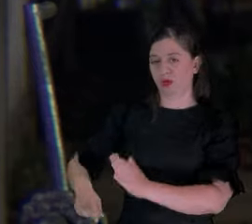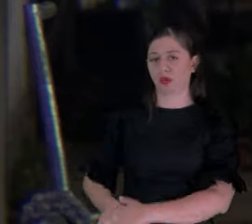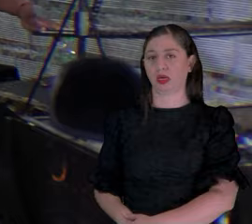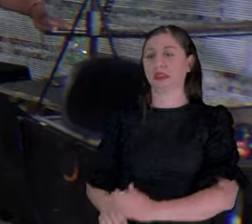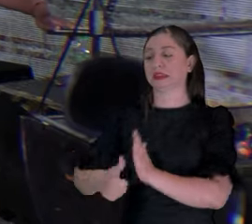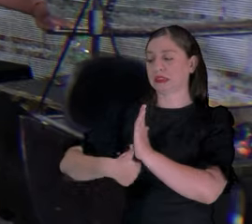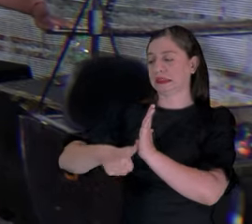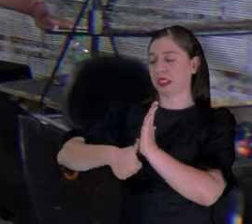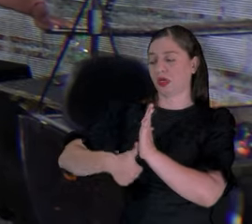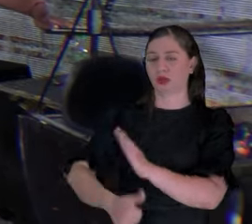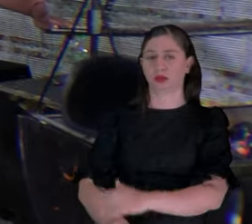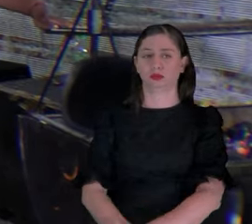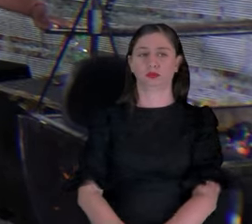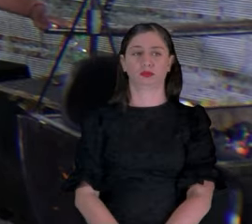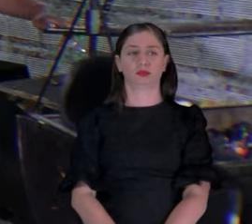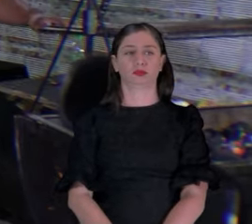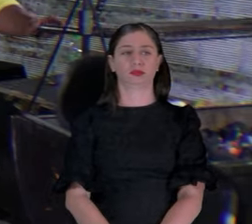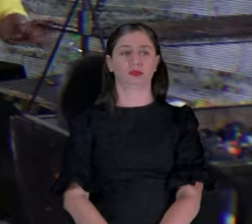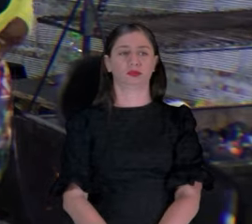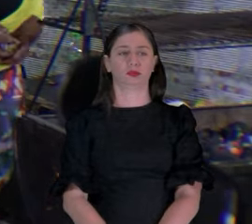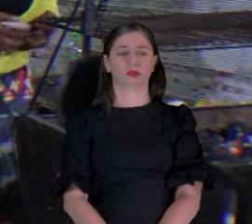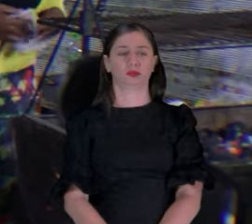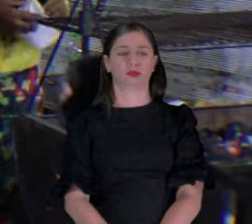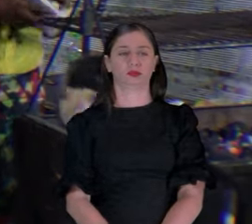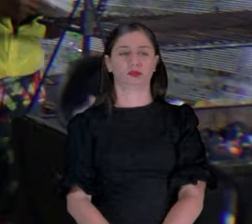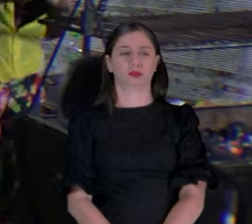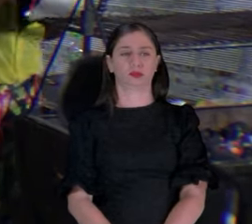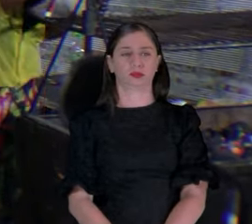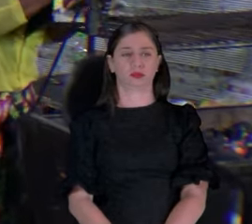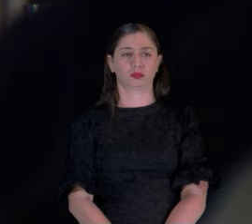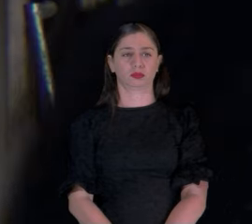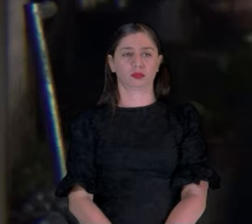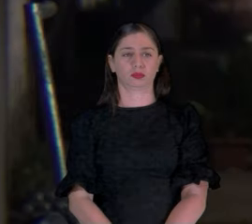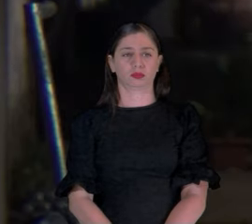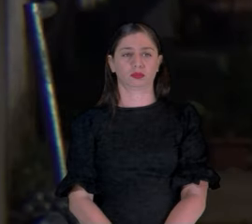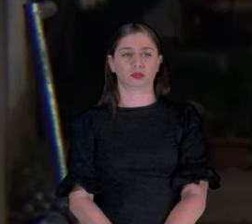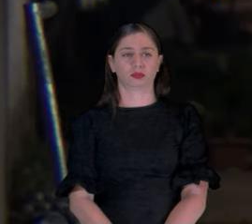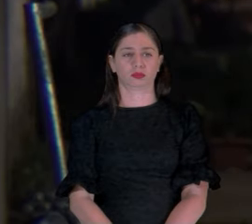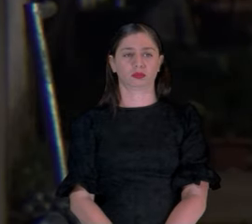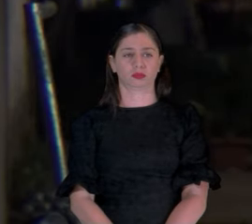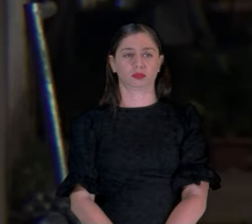Tiene aquí, doña Cecilia. Con número de cédula.